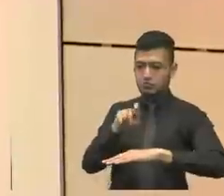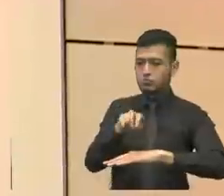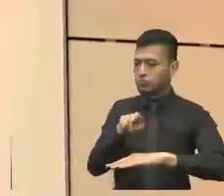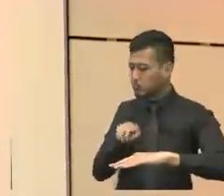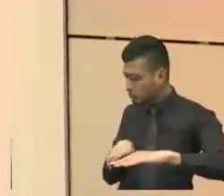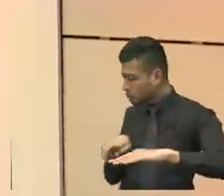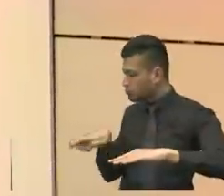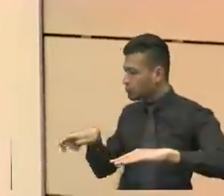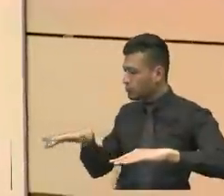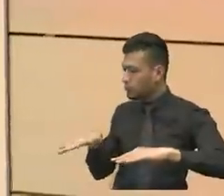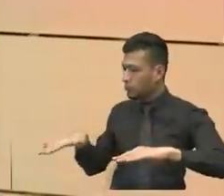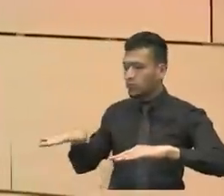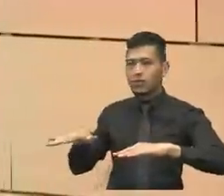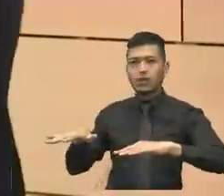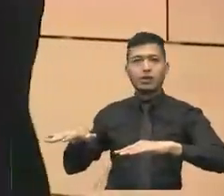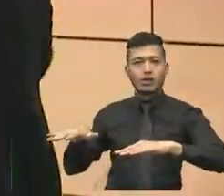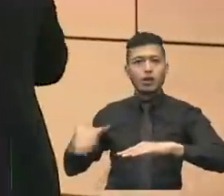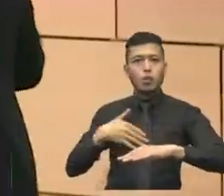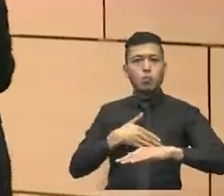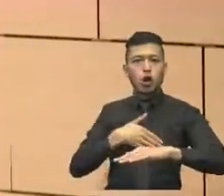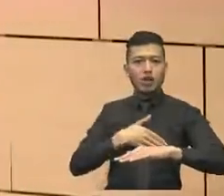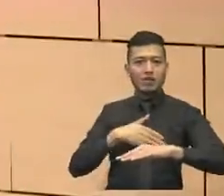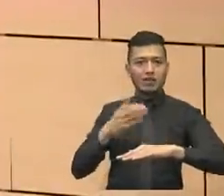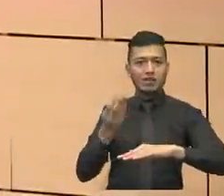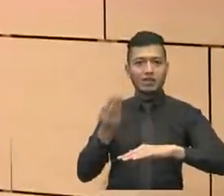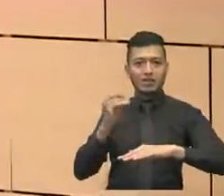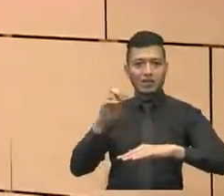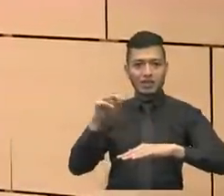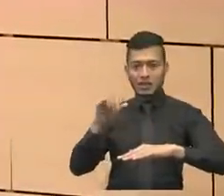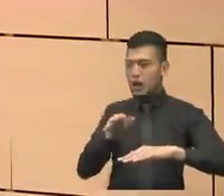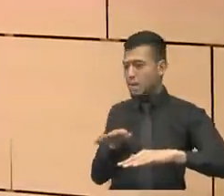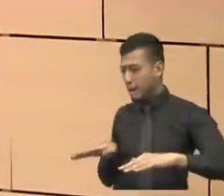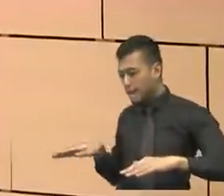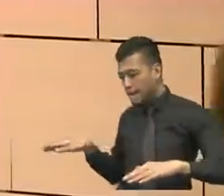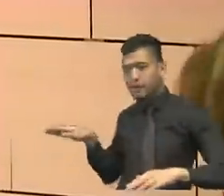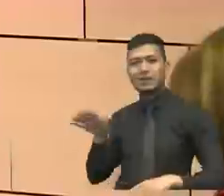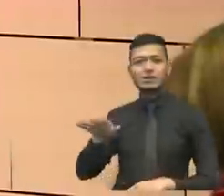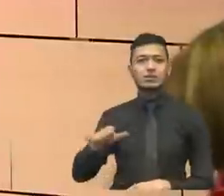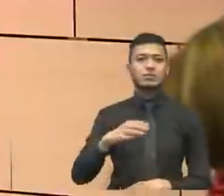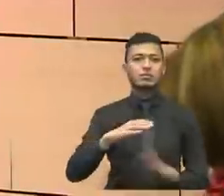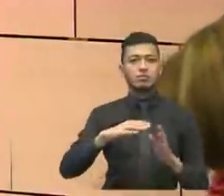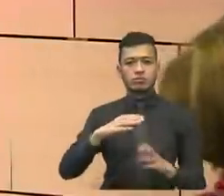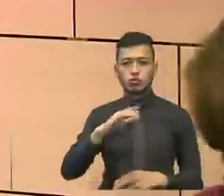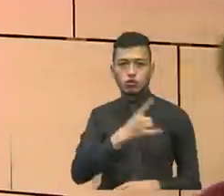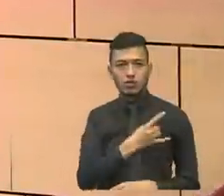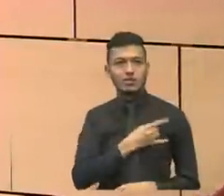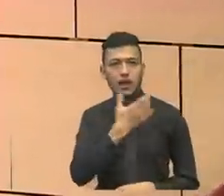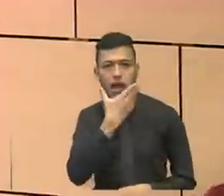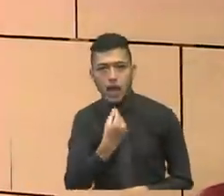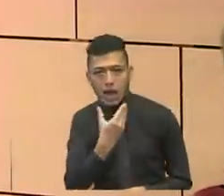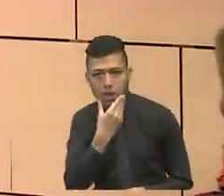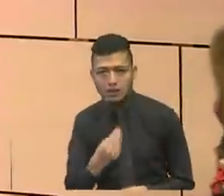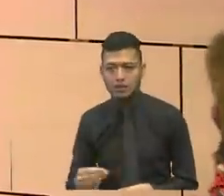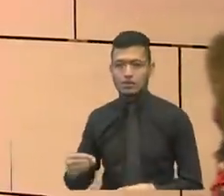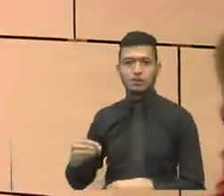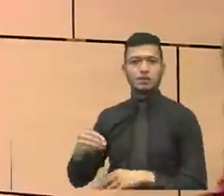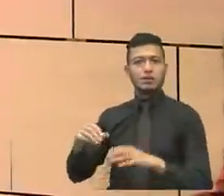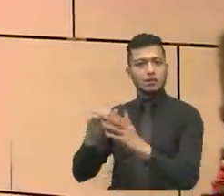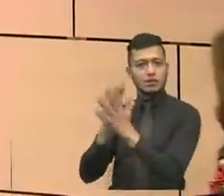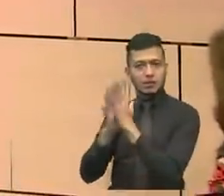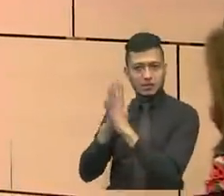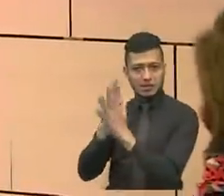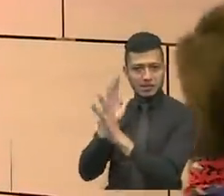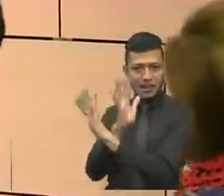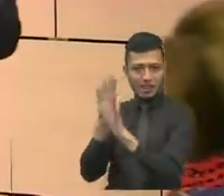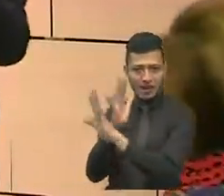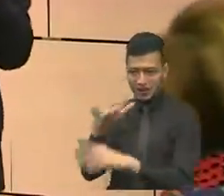por esa calle, queda la Universidad de los Andes y llegó a la Candelaria. ¿De acuerdo? Ahora